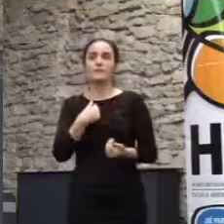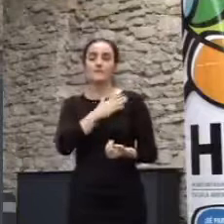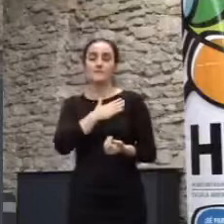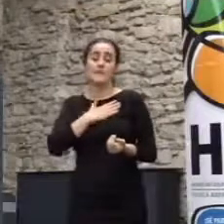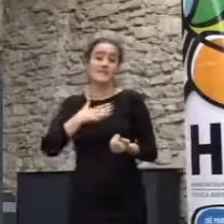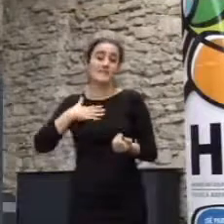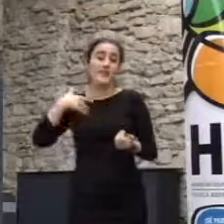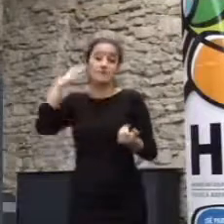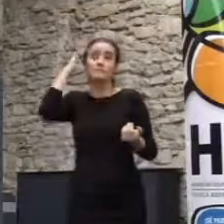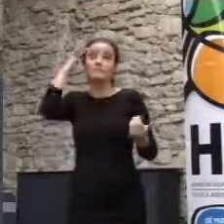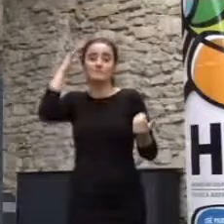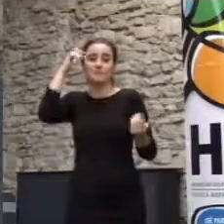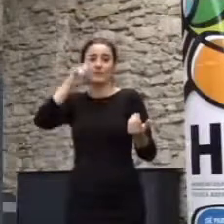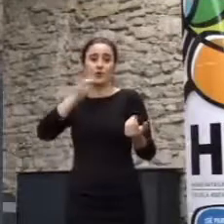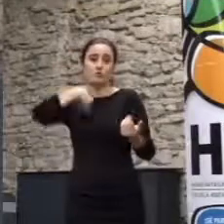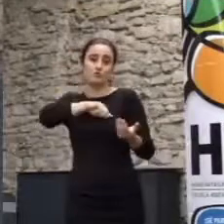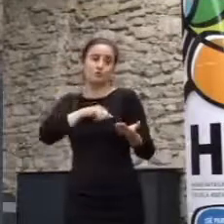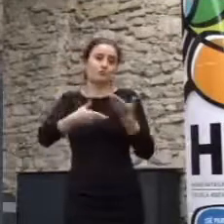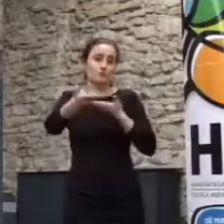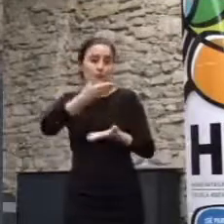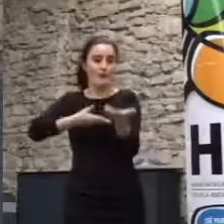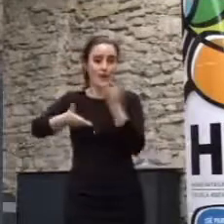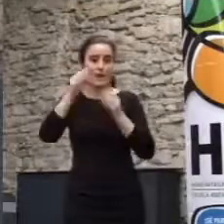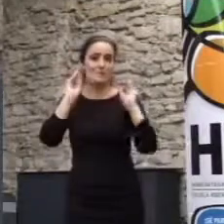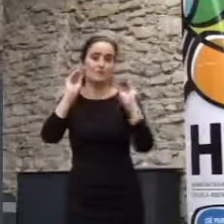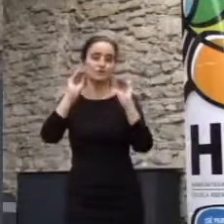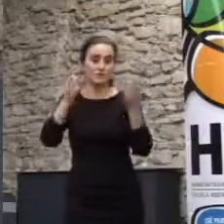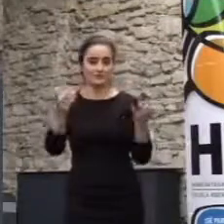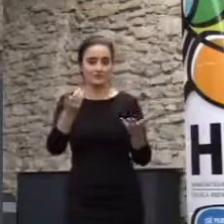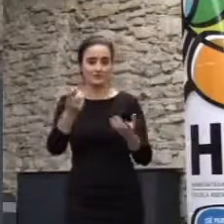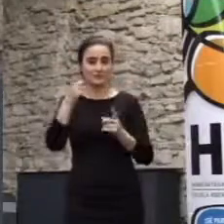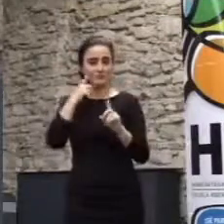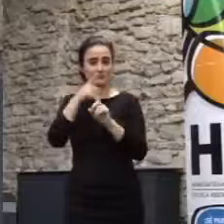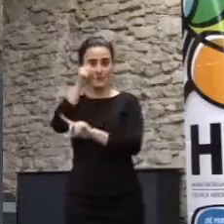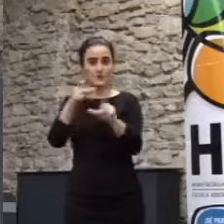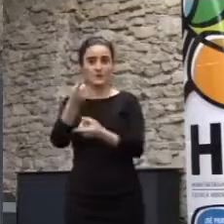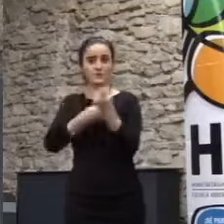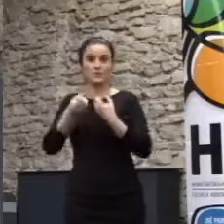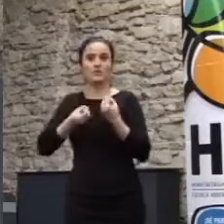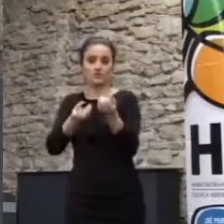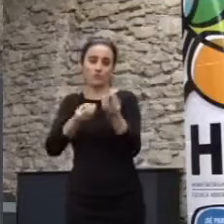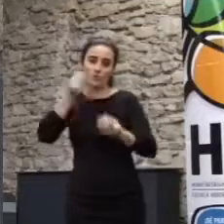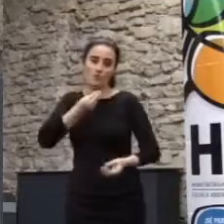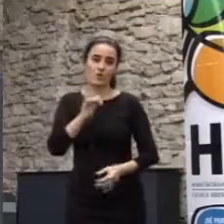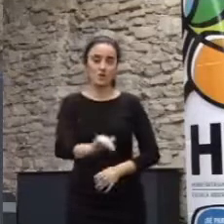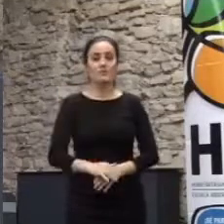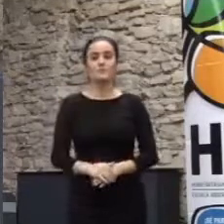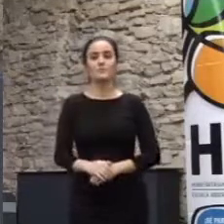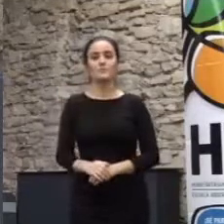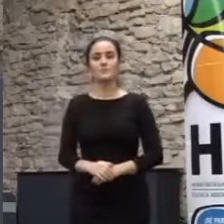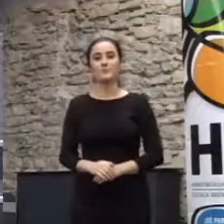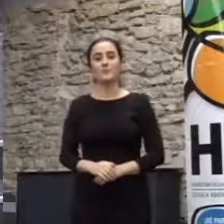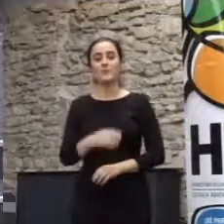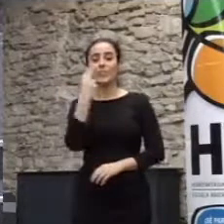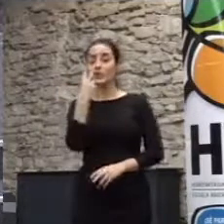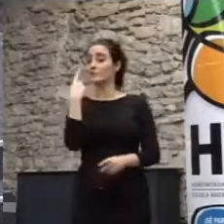creer pues que contribuimos a ello día a día, a que la gente tenga buena información. Dos detalles para acabar.